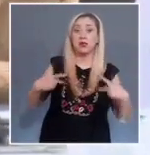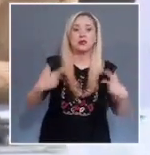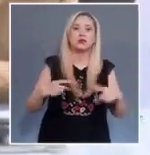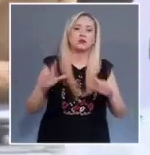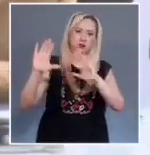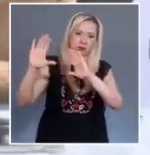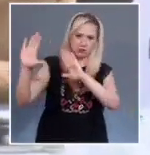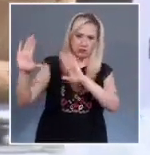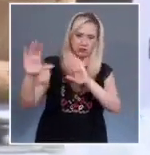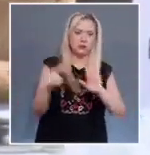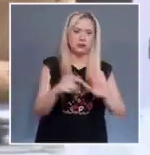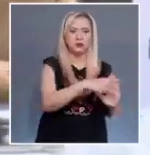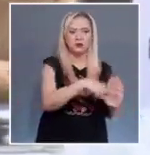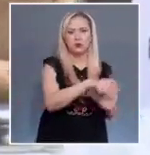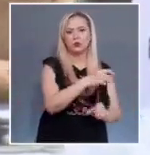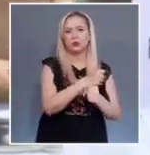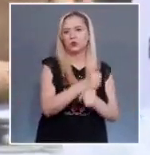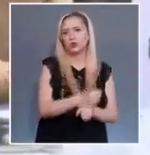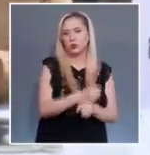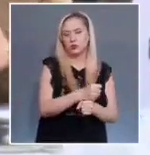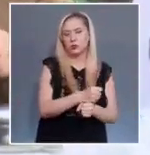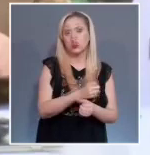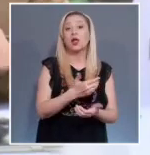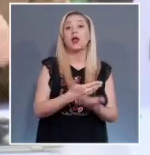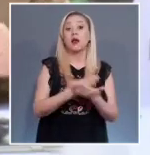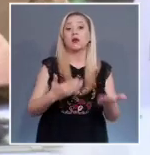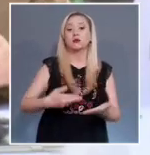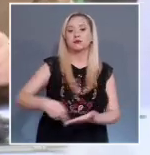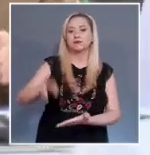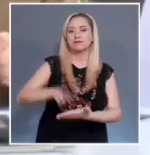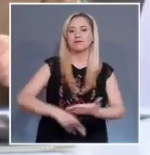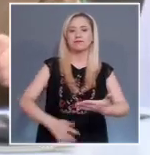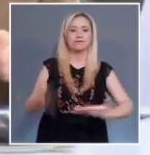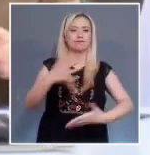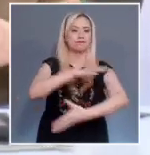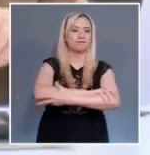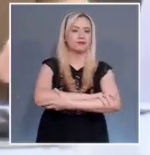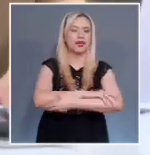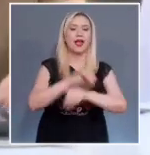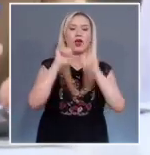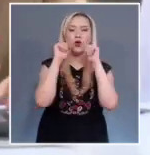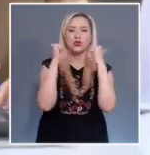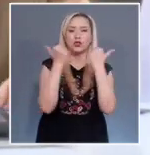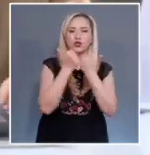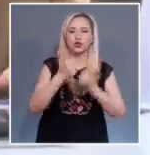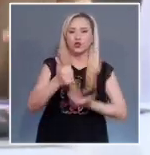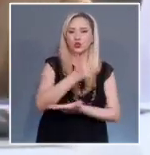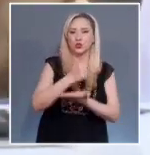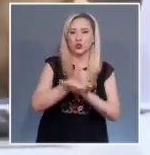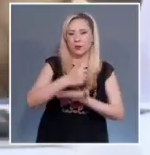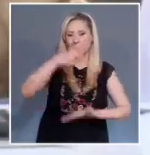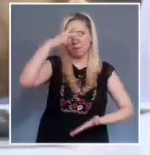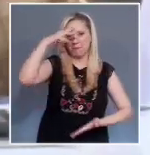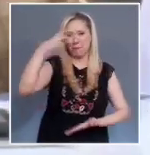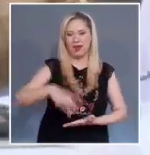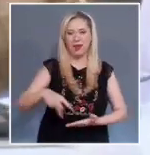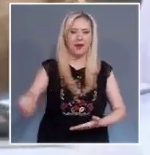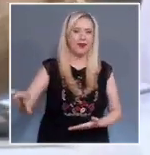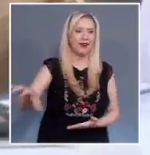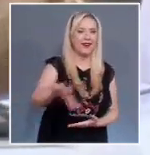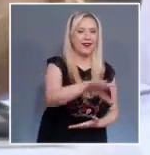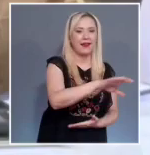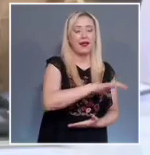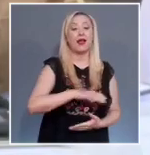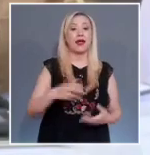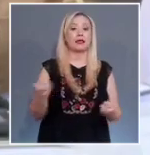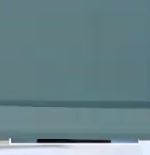del Tribunal Electoral con la Asociación de Ciudades Capitales de México. Para el canal del Poder Judicial de la Federación, Juan